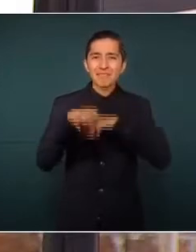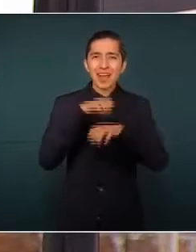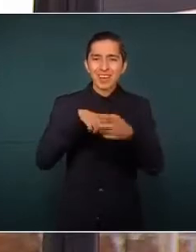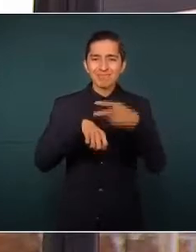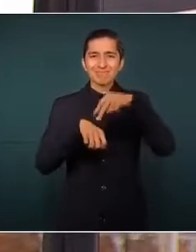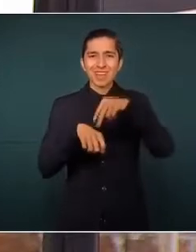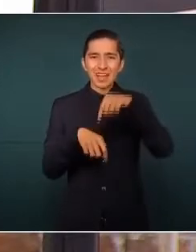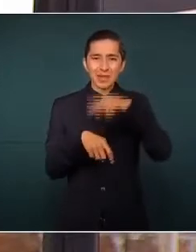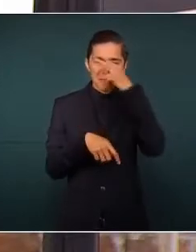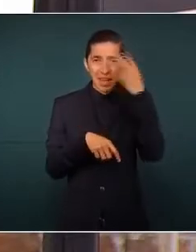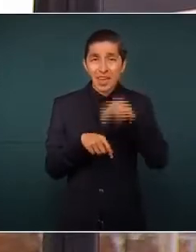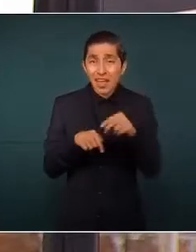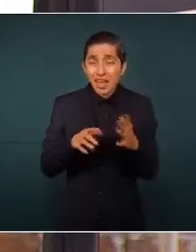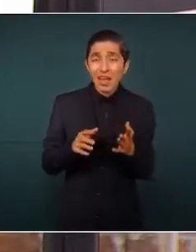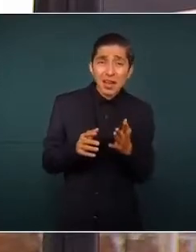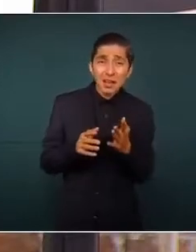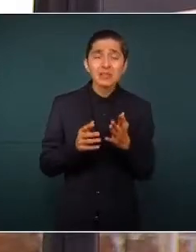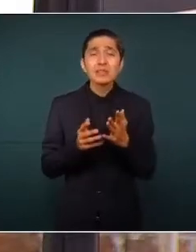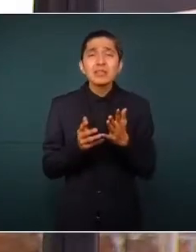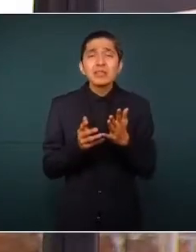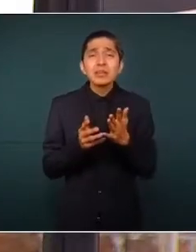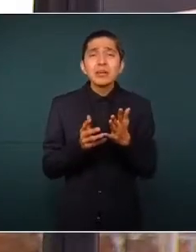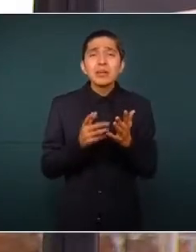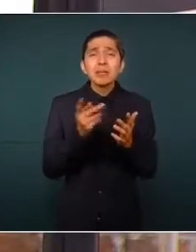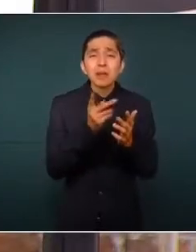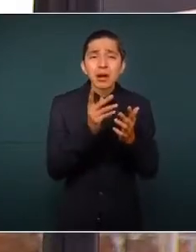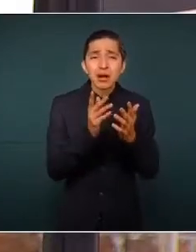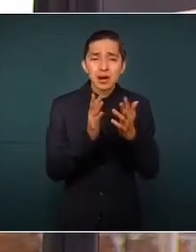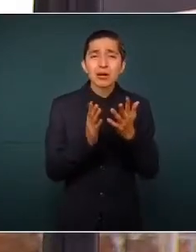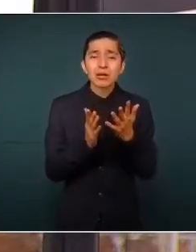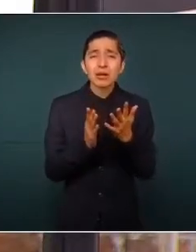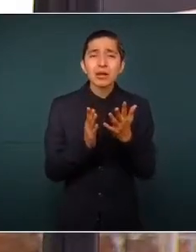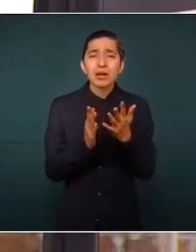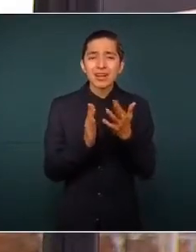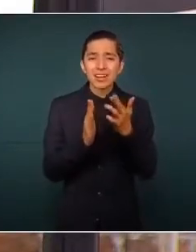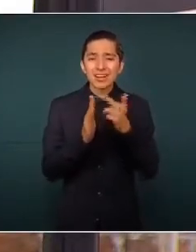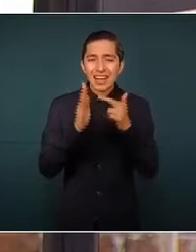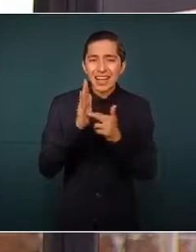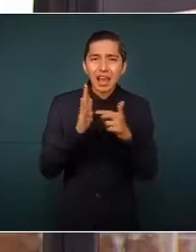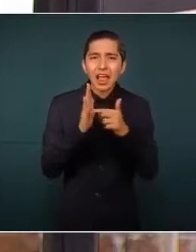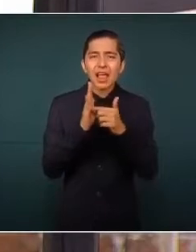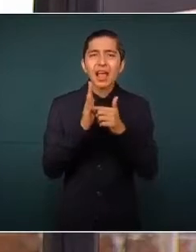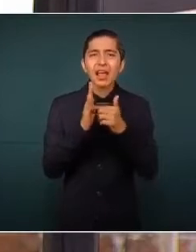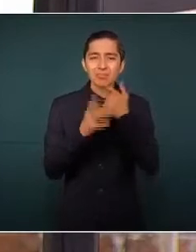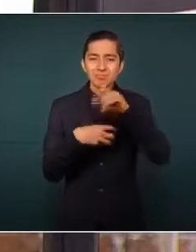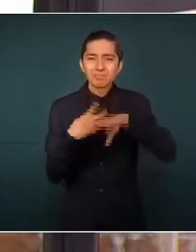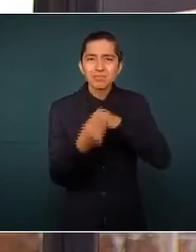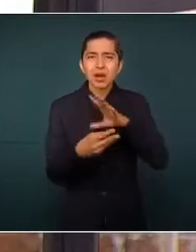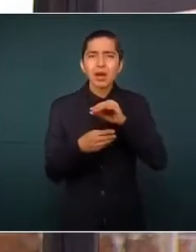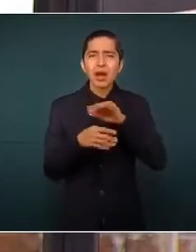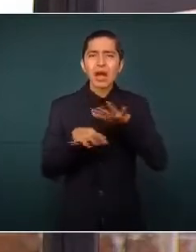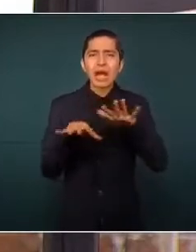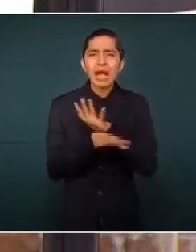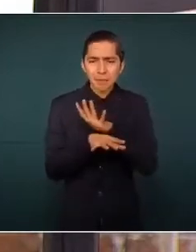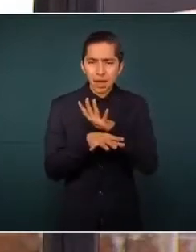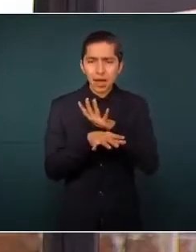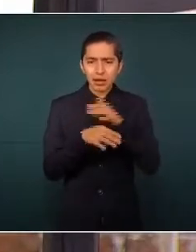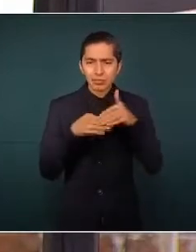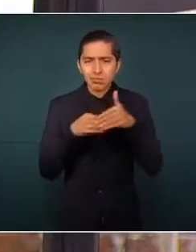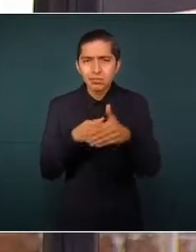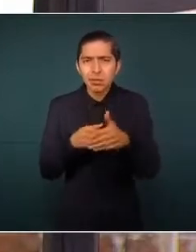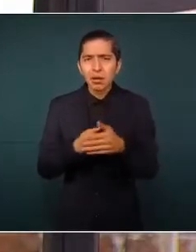en México, respecto a que las reglas sobre inversión se cambian sobre la marcha,